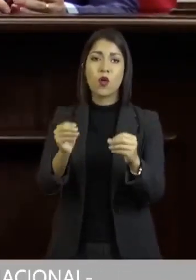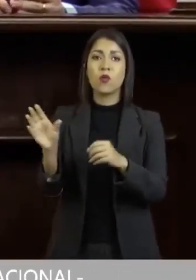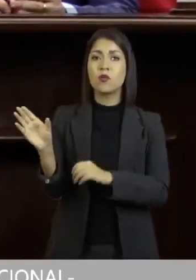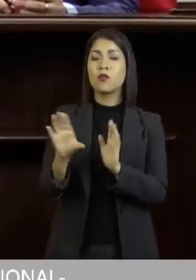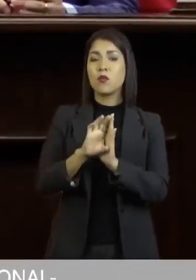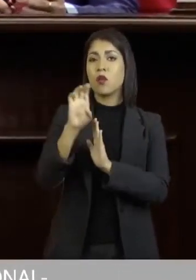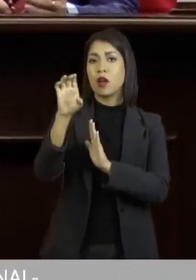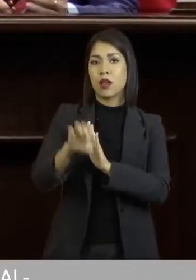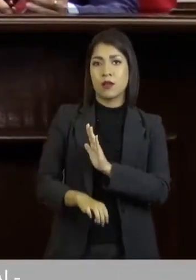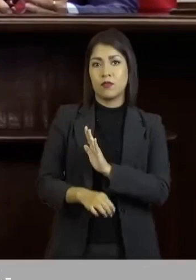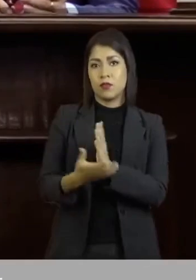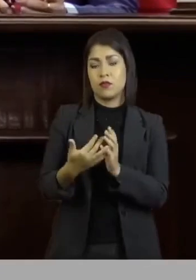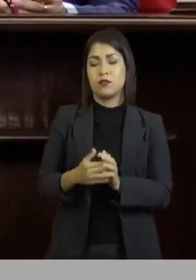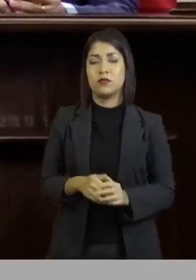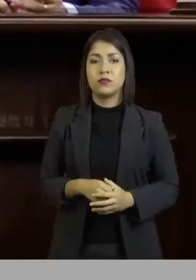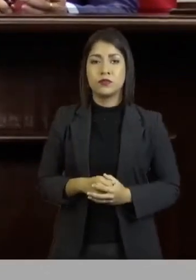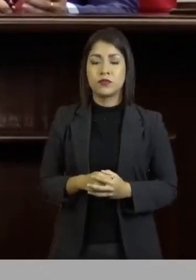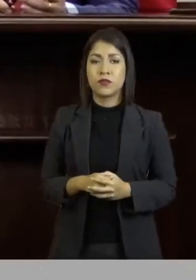llevar